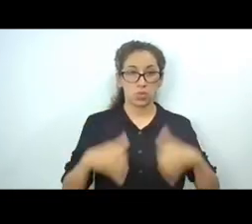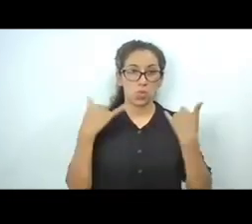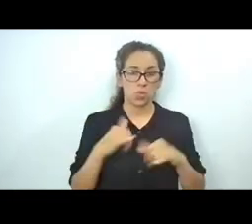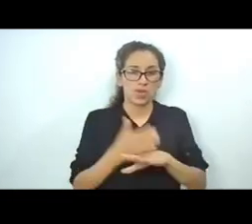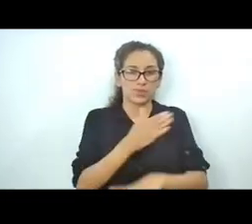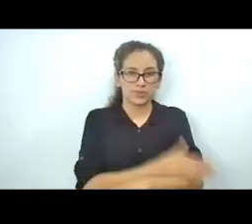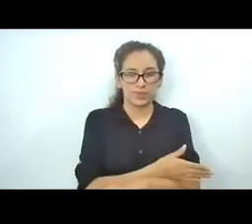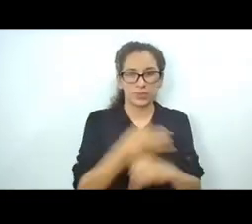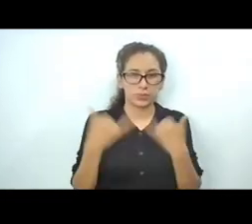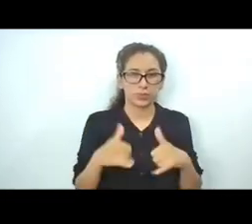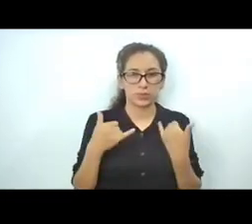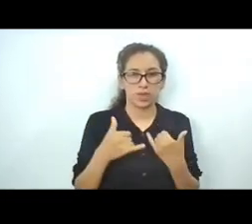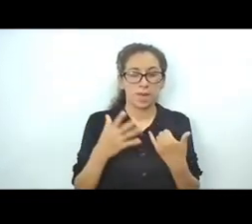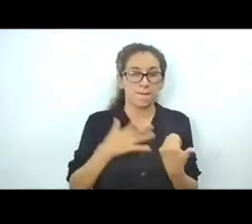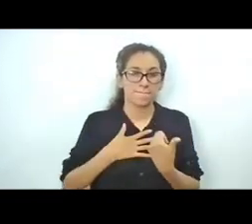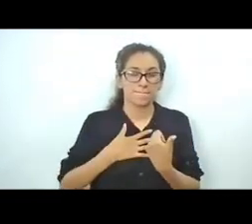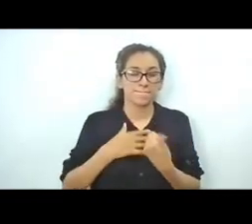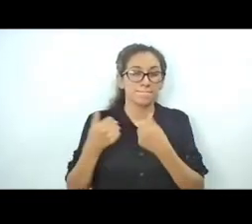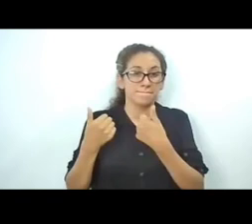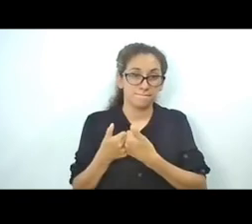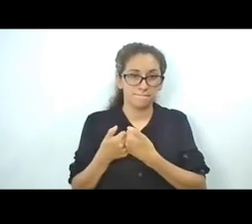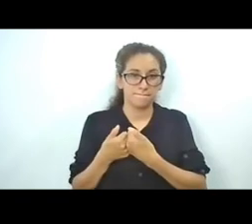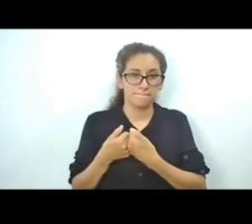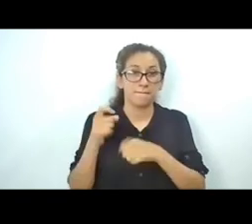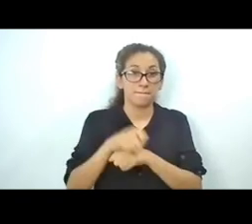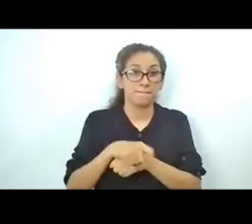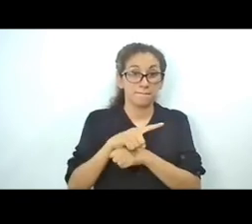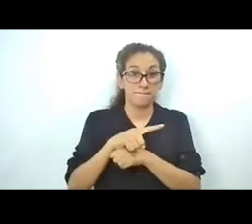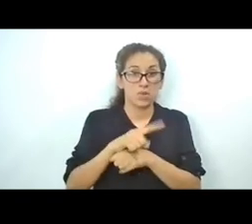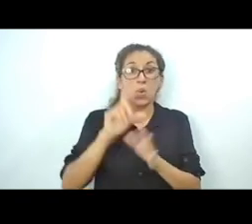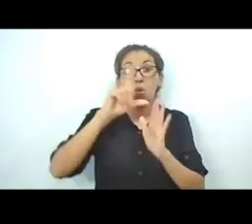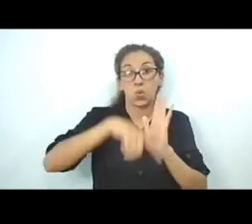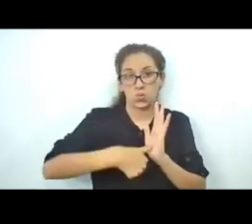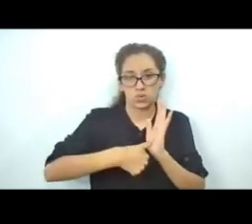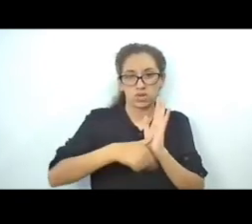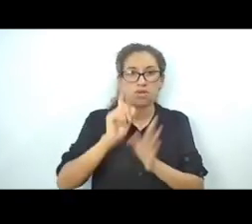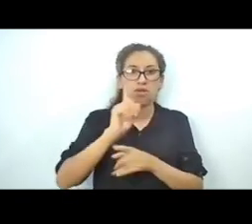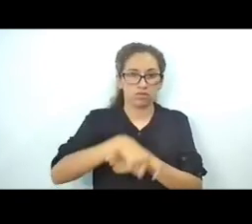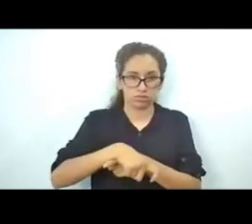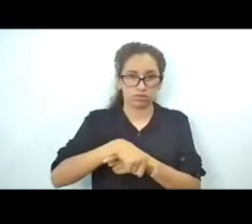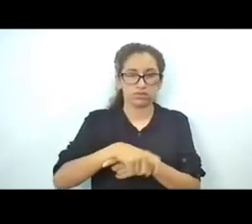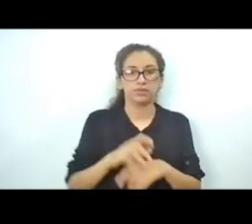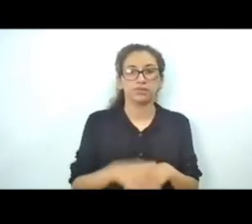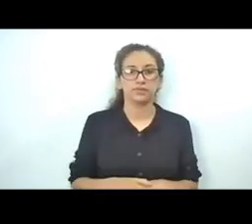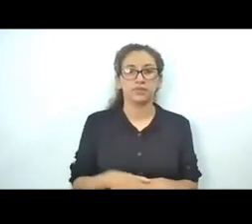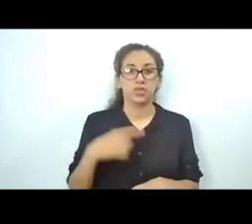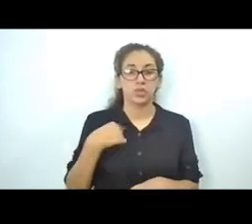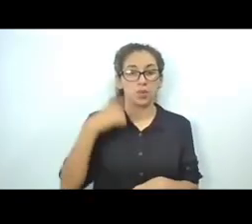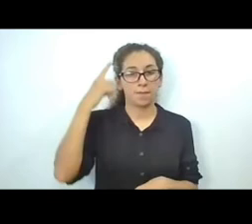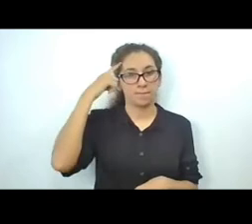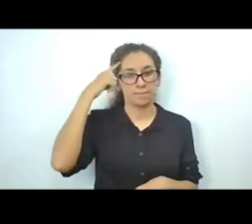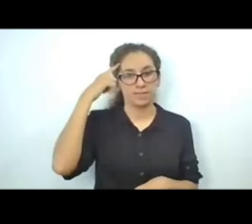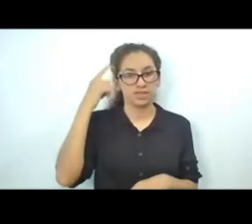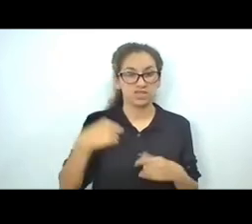imagino, con mi pareja, hay erección. Y luego a él se le baja. Ahí yo creo que hay algo que